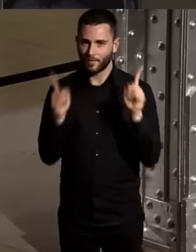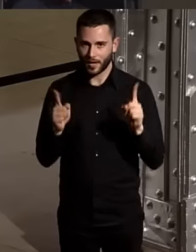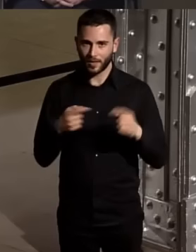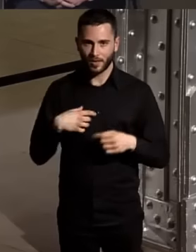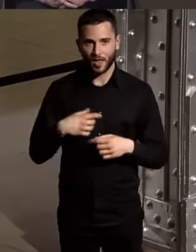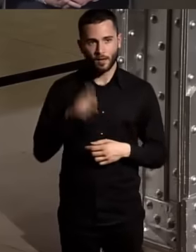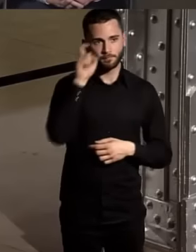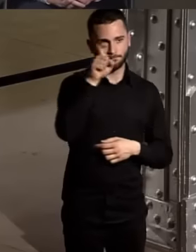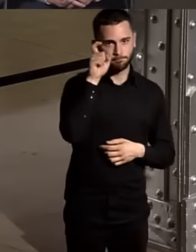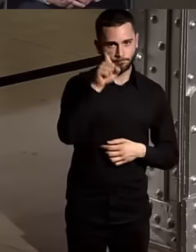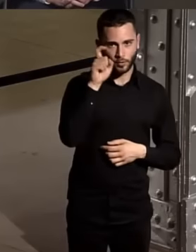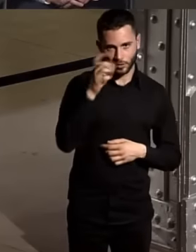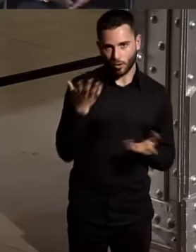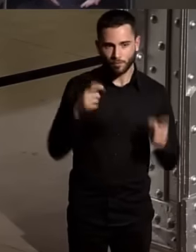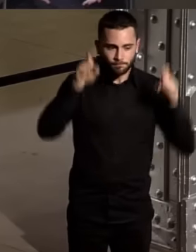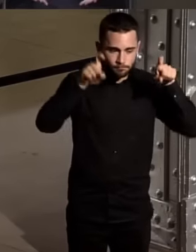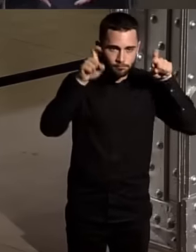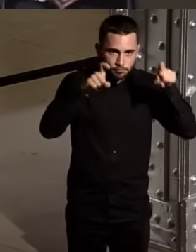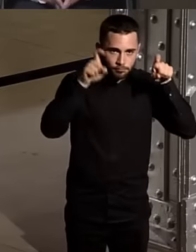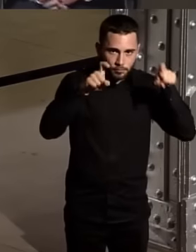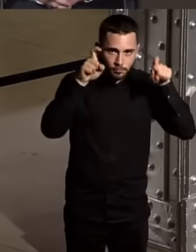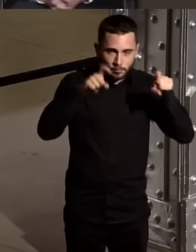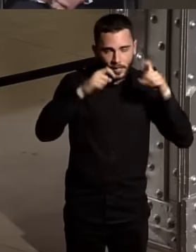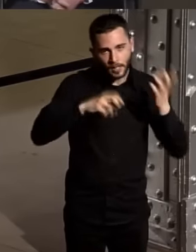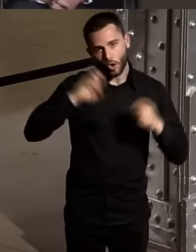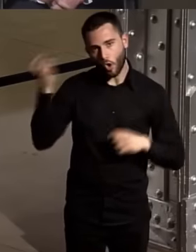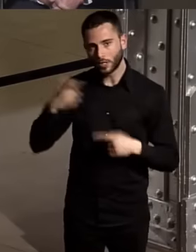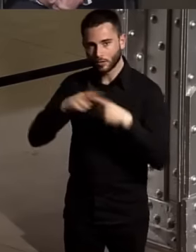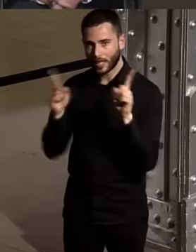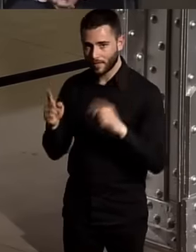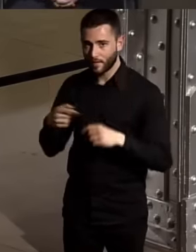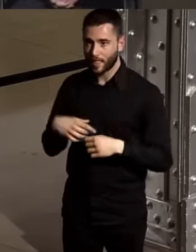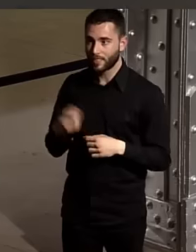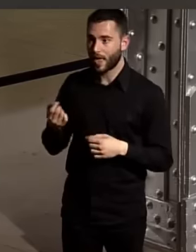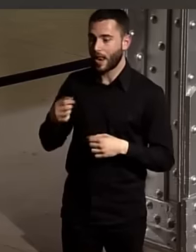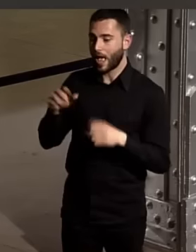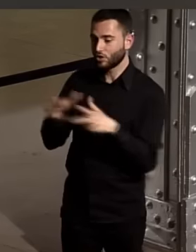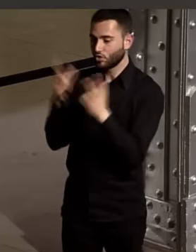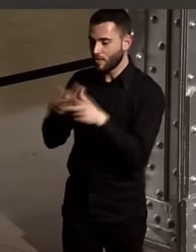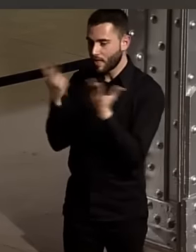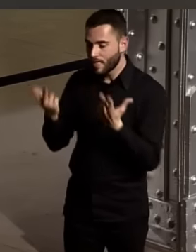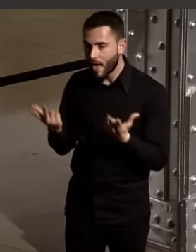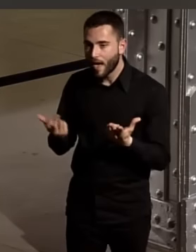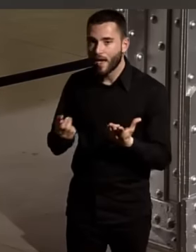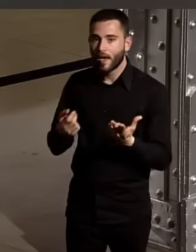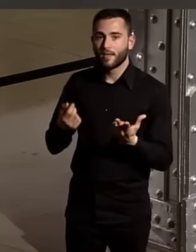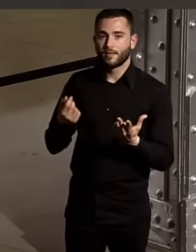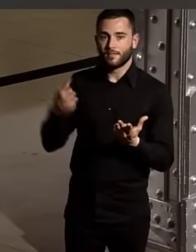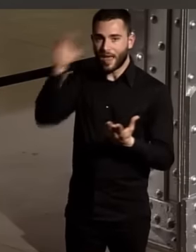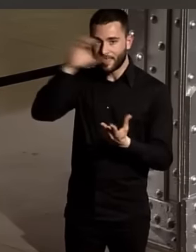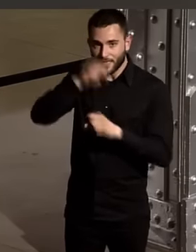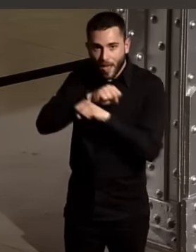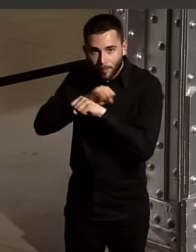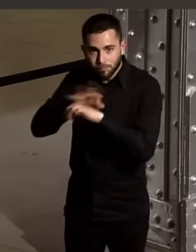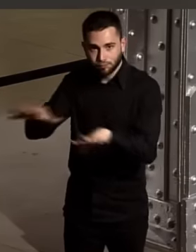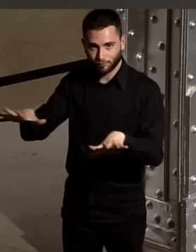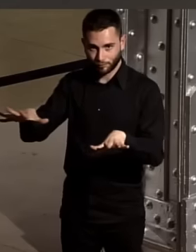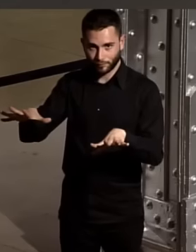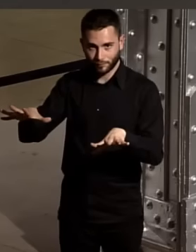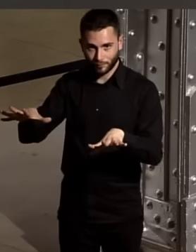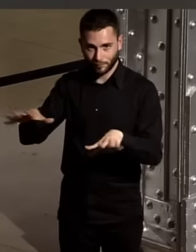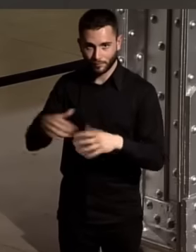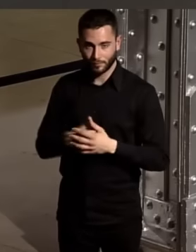es lo que hace el maestro es que te enseña no y otra cosa es divulgar a la sociedad lo que es la ciencia y para qué vale